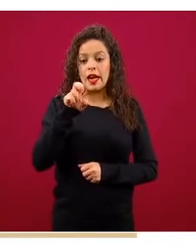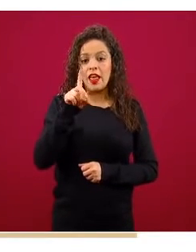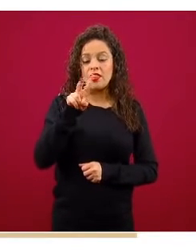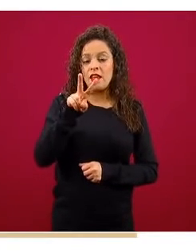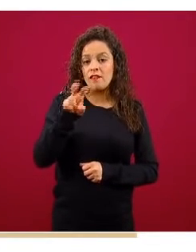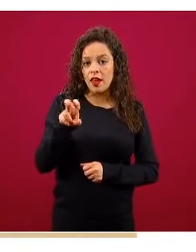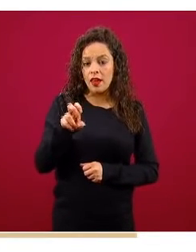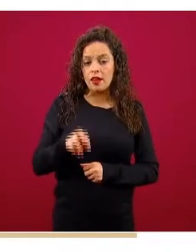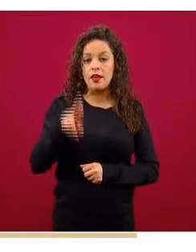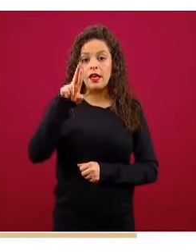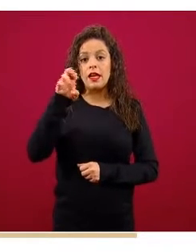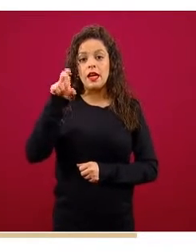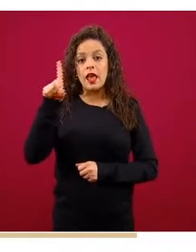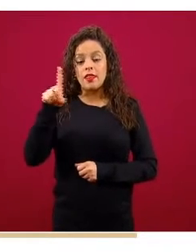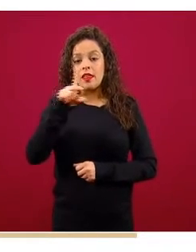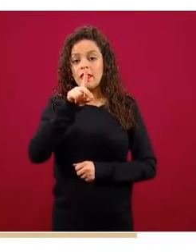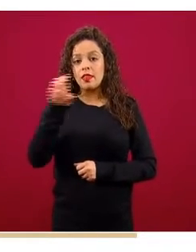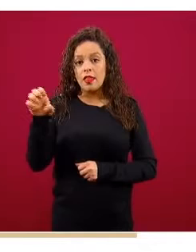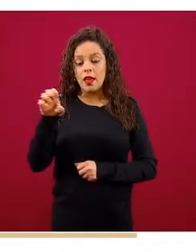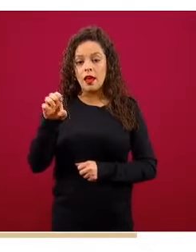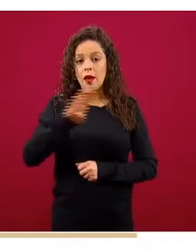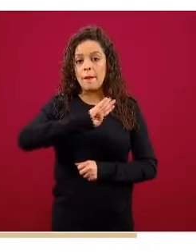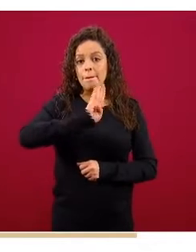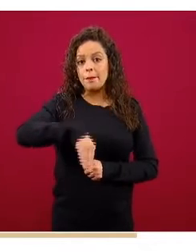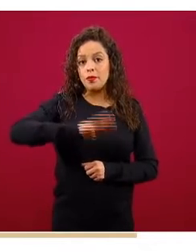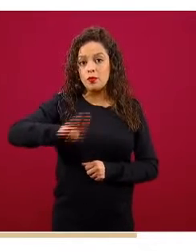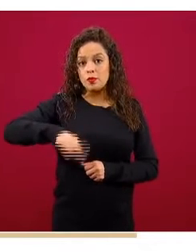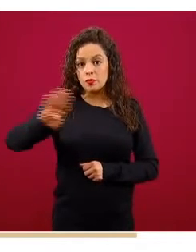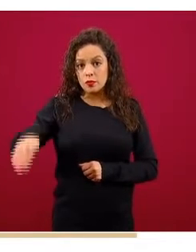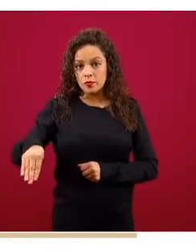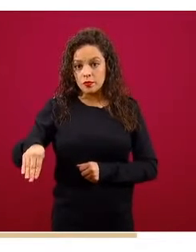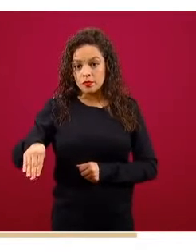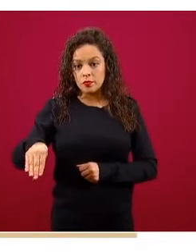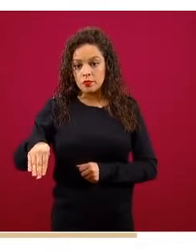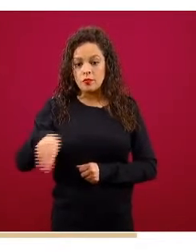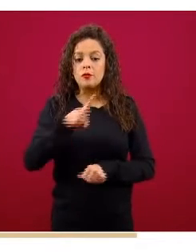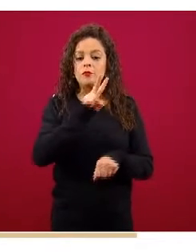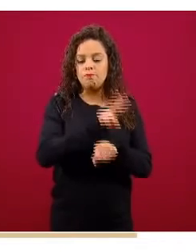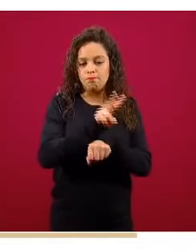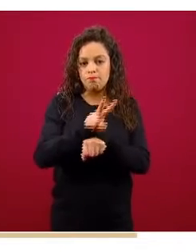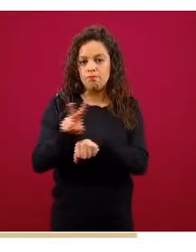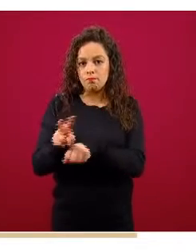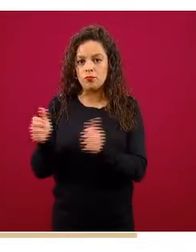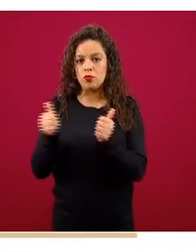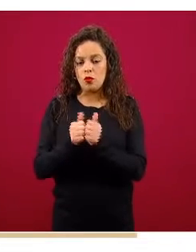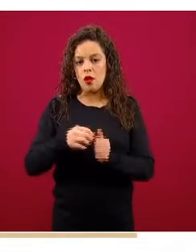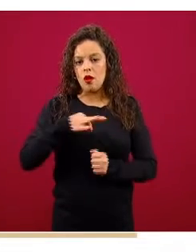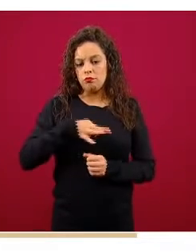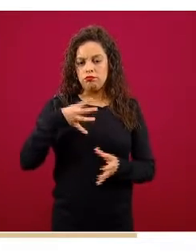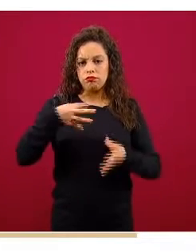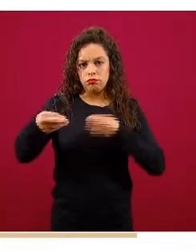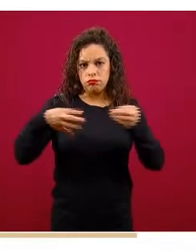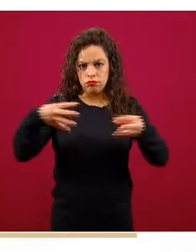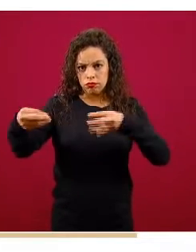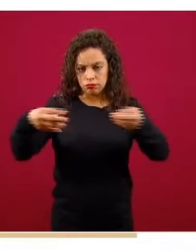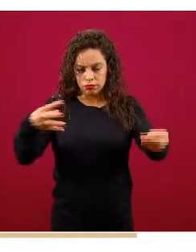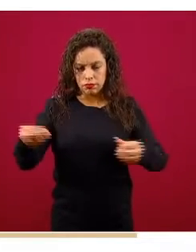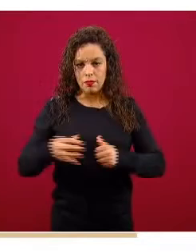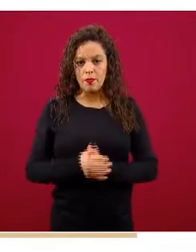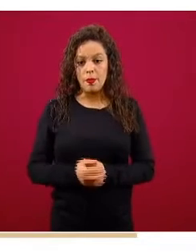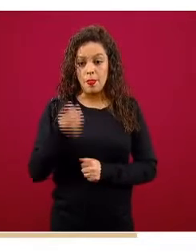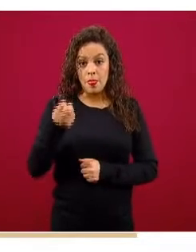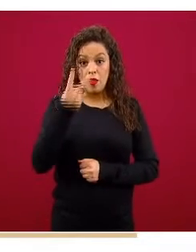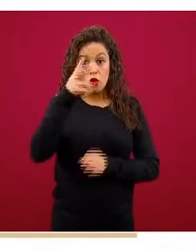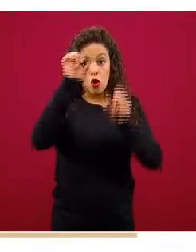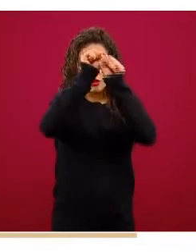que es la red de defunciones sujetas a vigilancia epidemiológica. Y esto son dos sistemas que